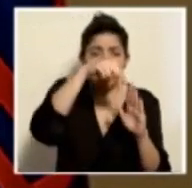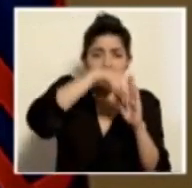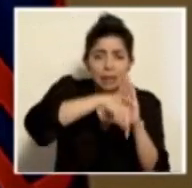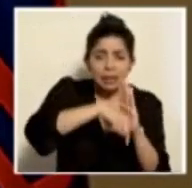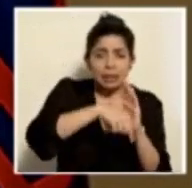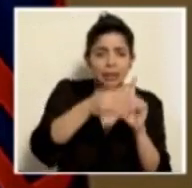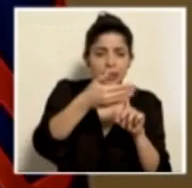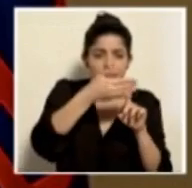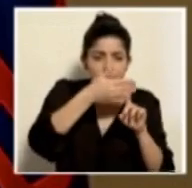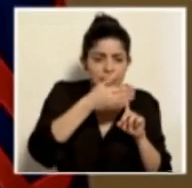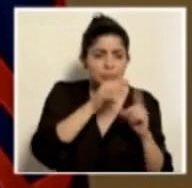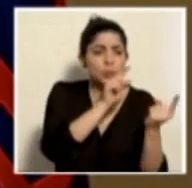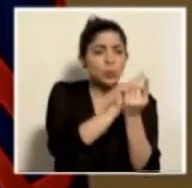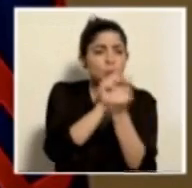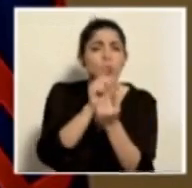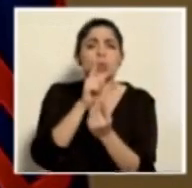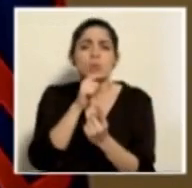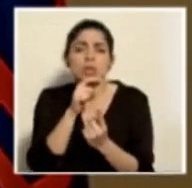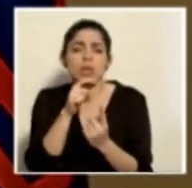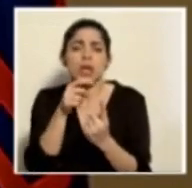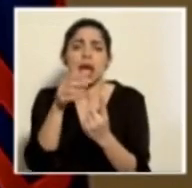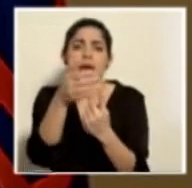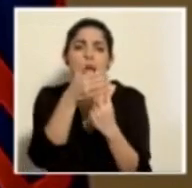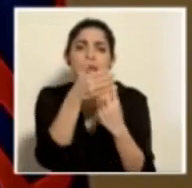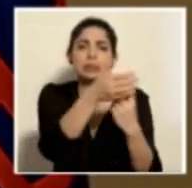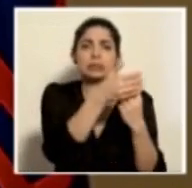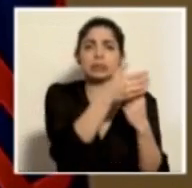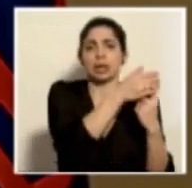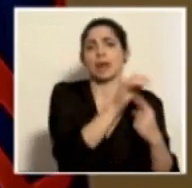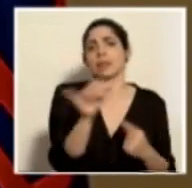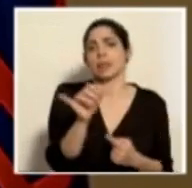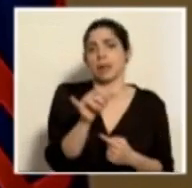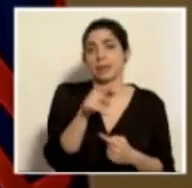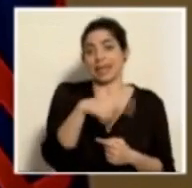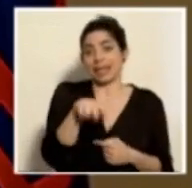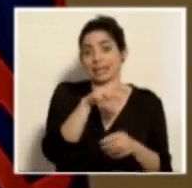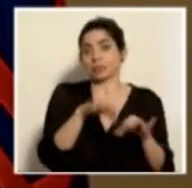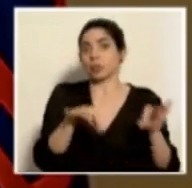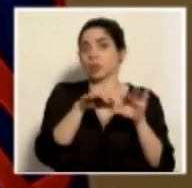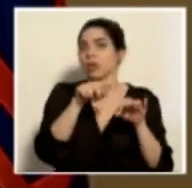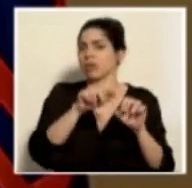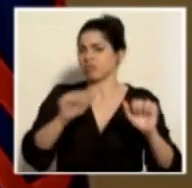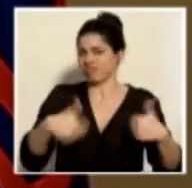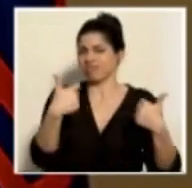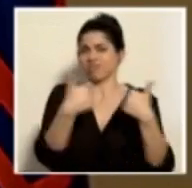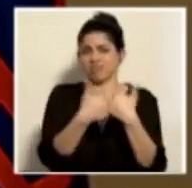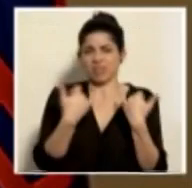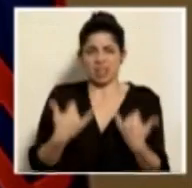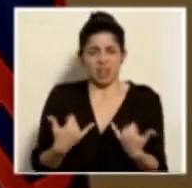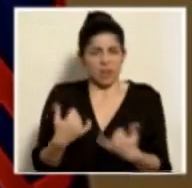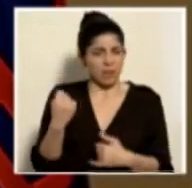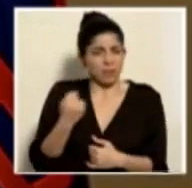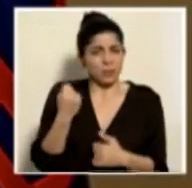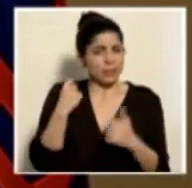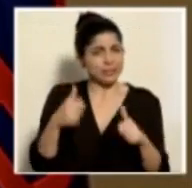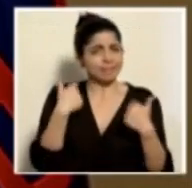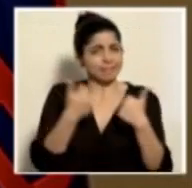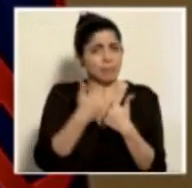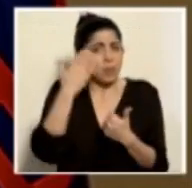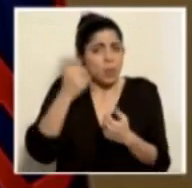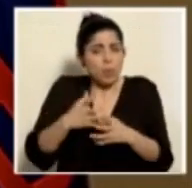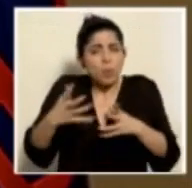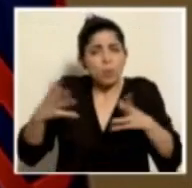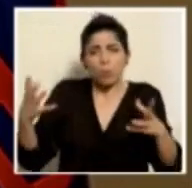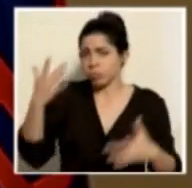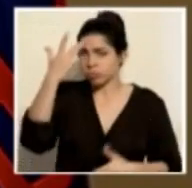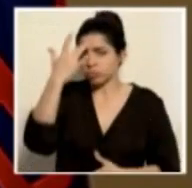rastreo de sus contactos cercanos para poder aislarlos. Y eso es un reto cada vez más grande a cómo van aumentando